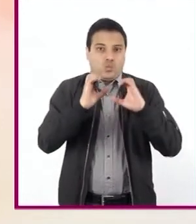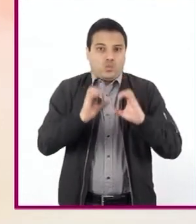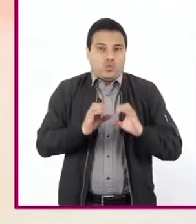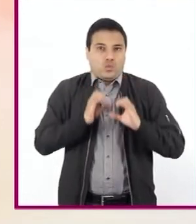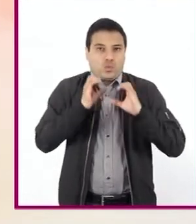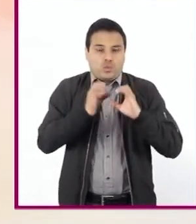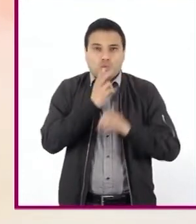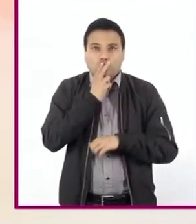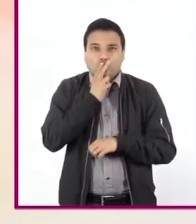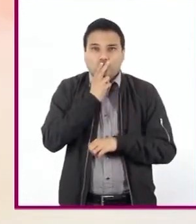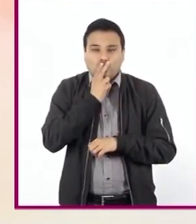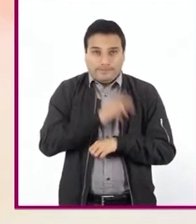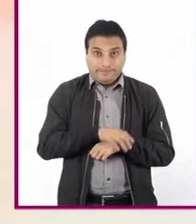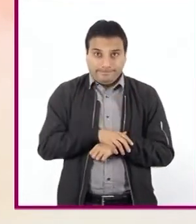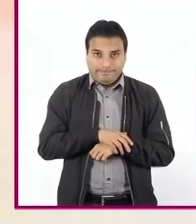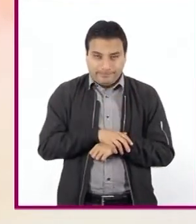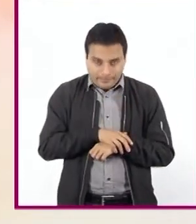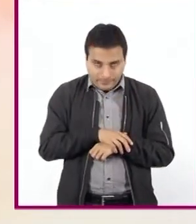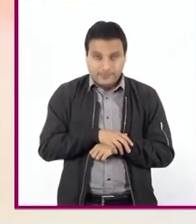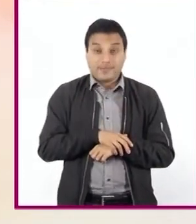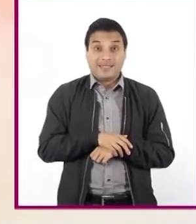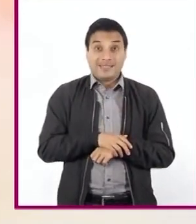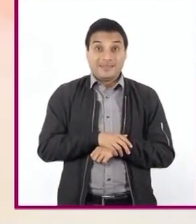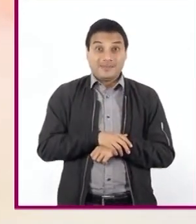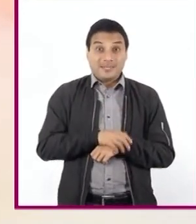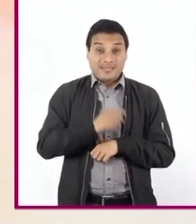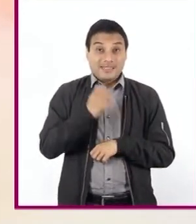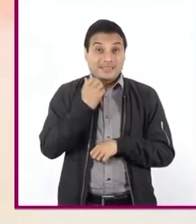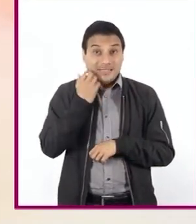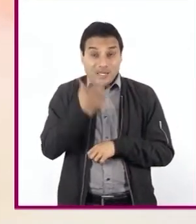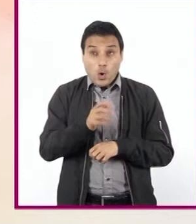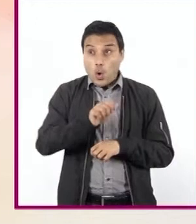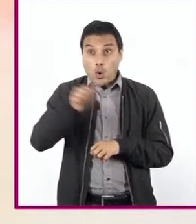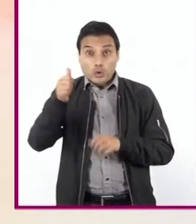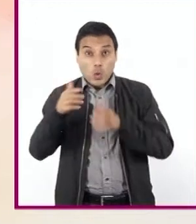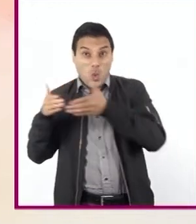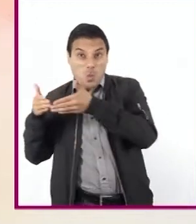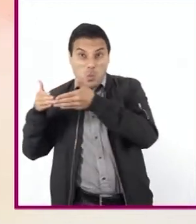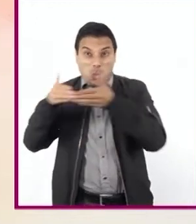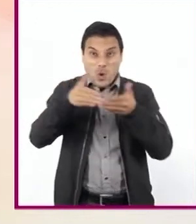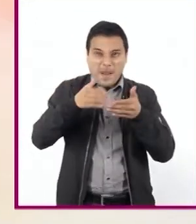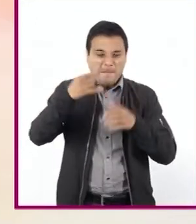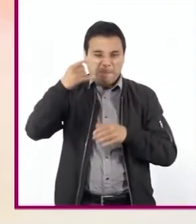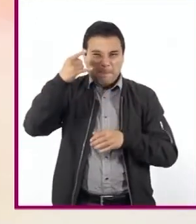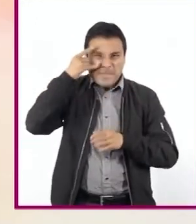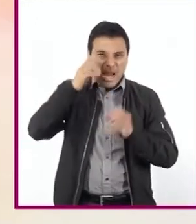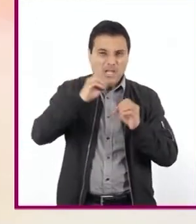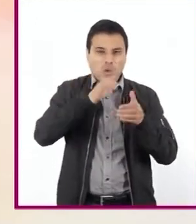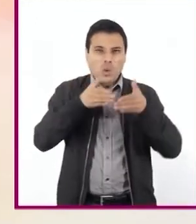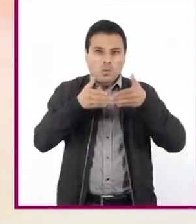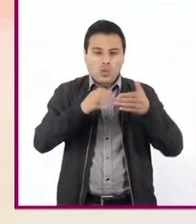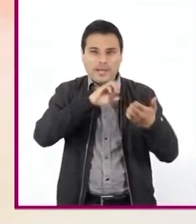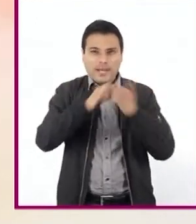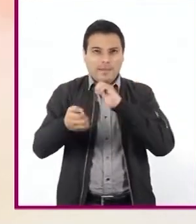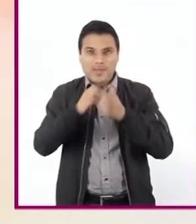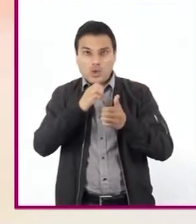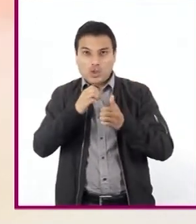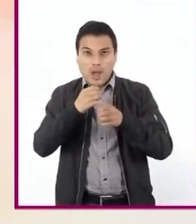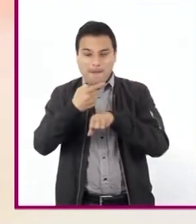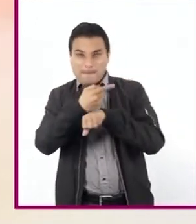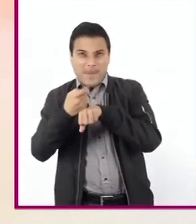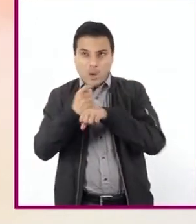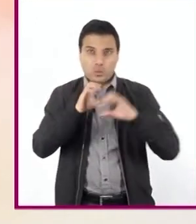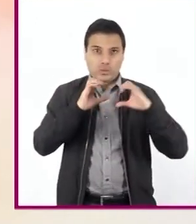navegación e impedir que fuesen víctimas de los buques enemigos que cruzaban por el Atlántico. La